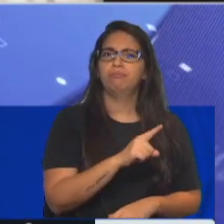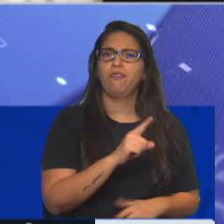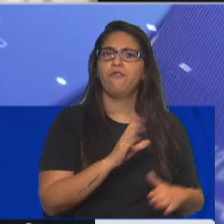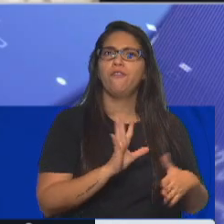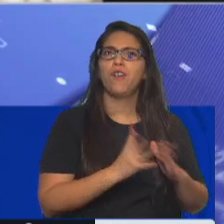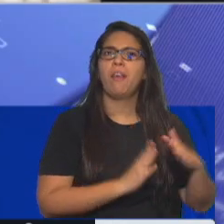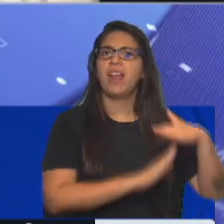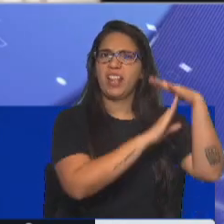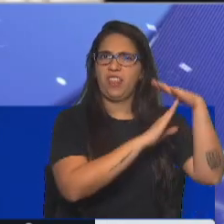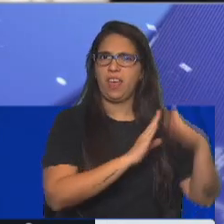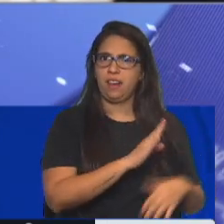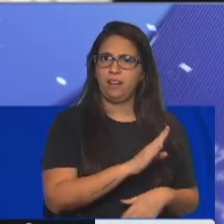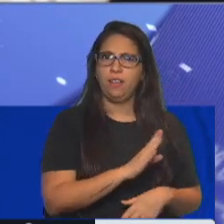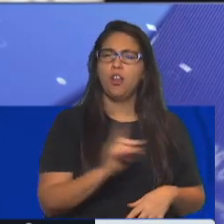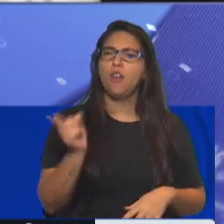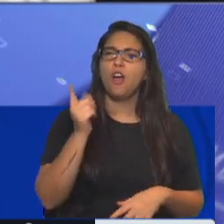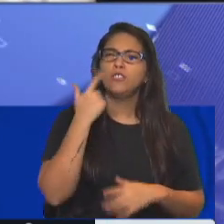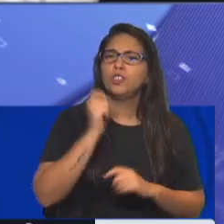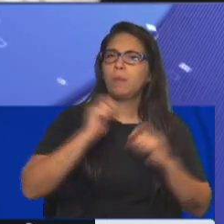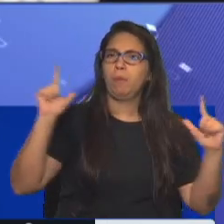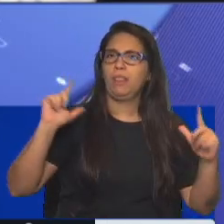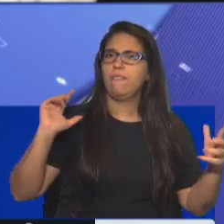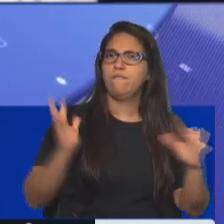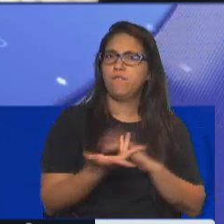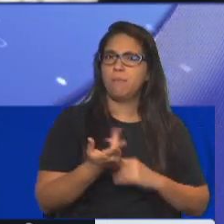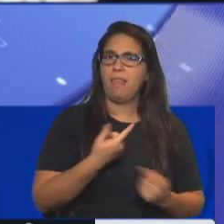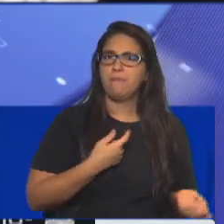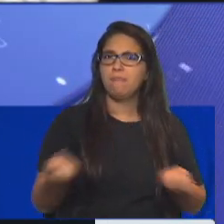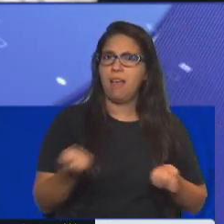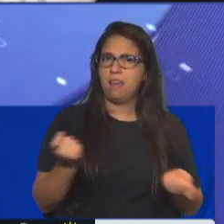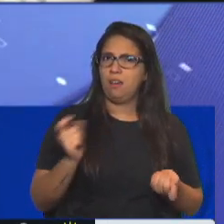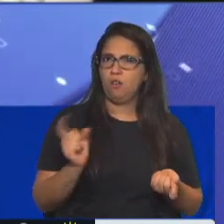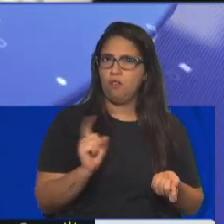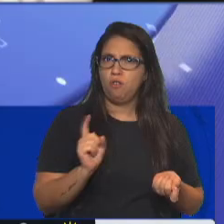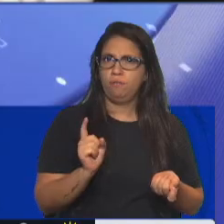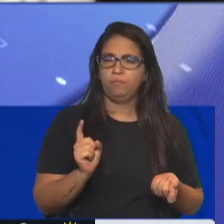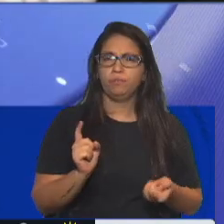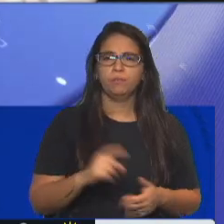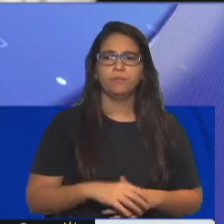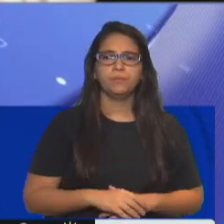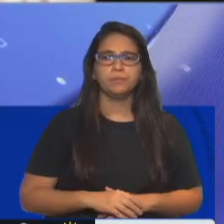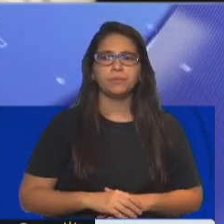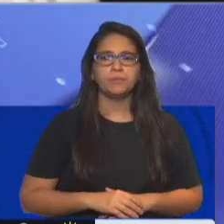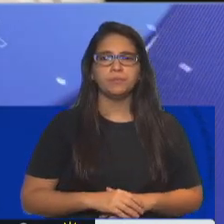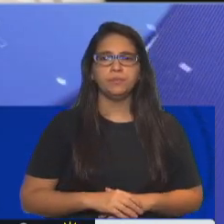más que sorprendente la forma en la que está liderando, creo que